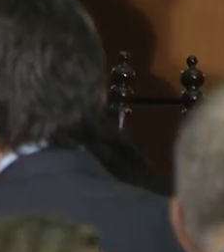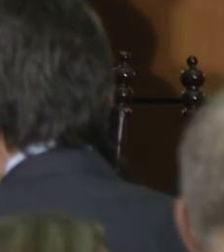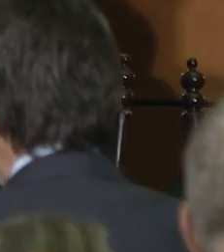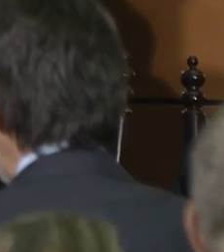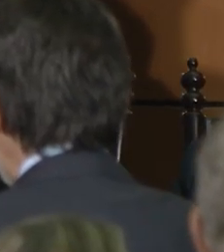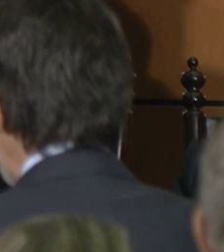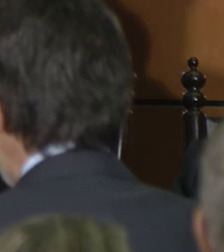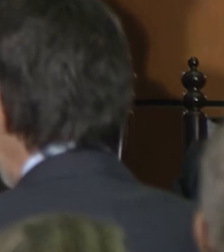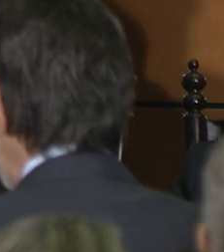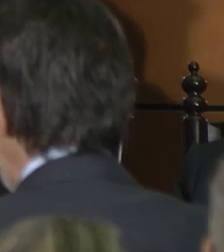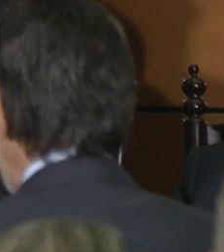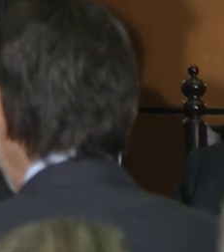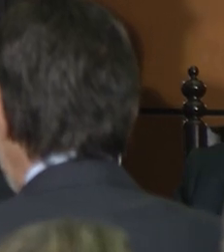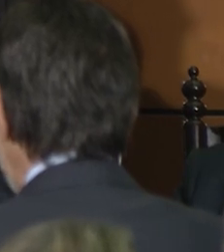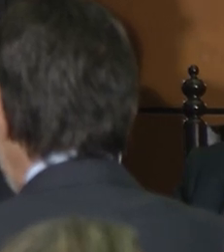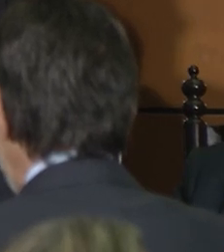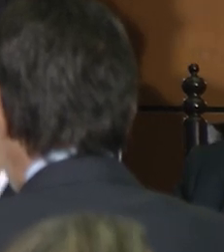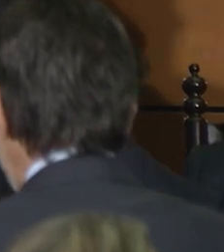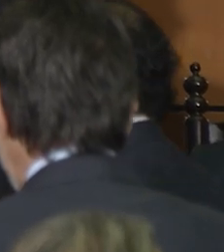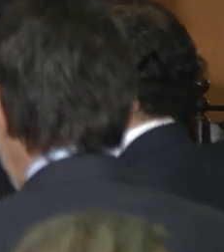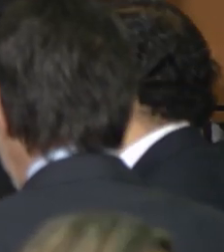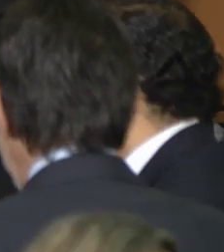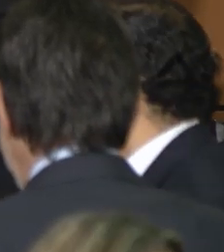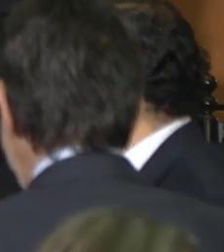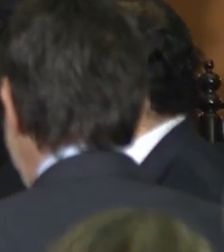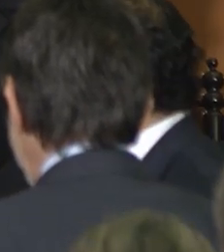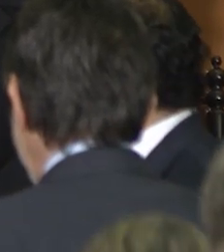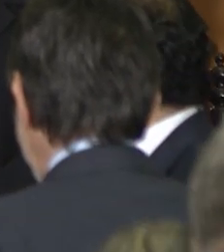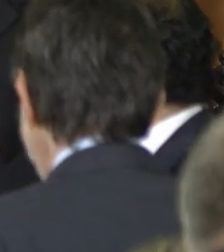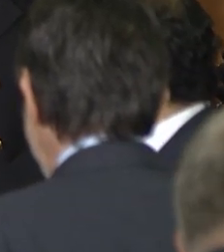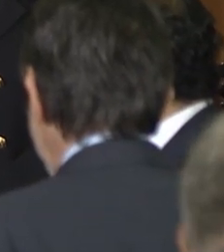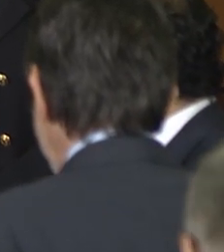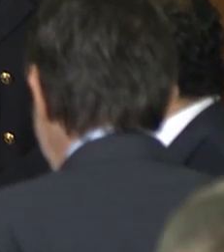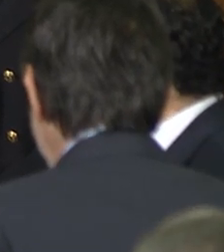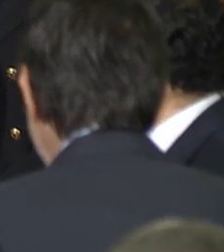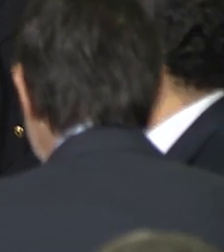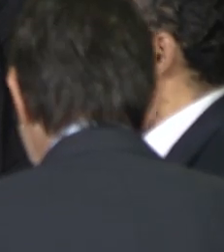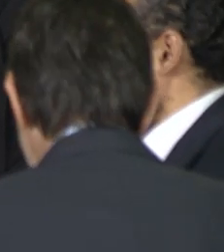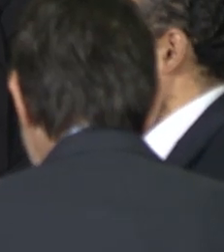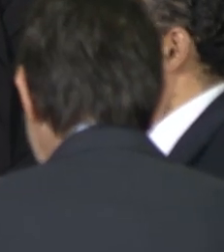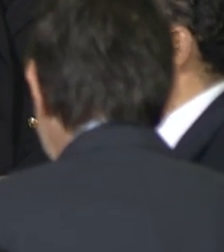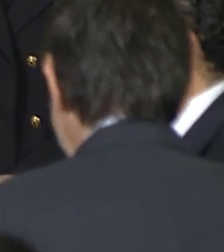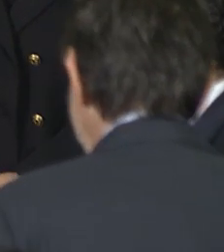si son tan amables por favor de tomar asiento